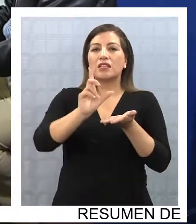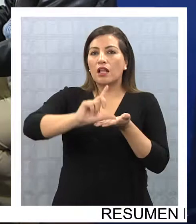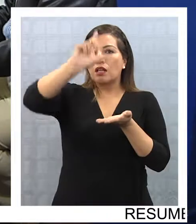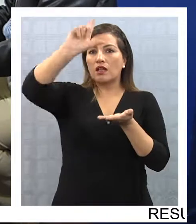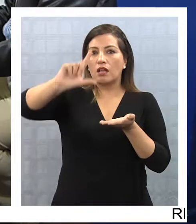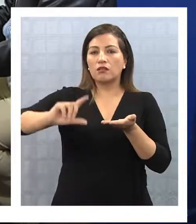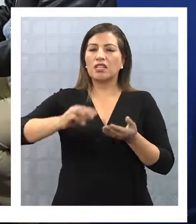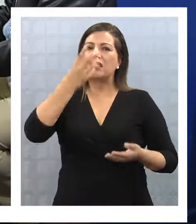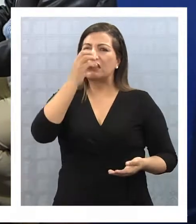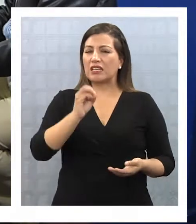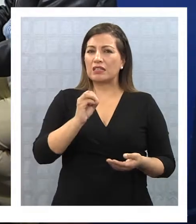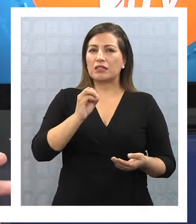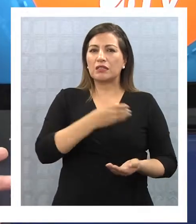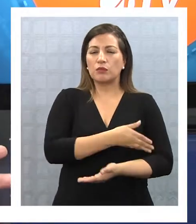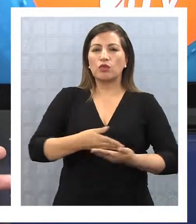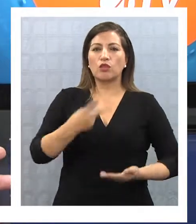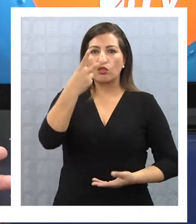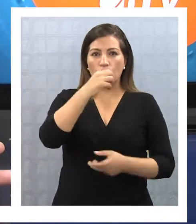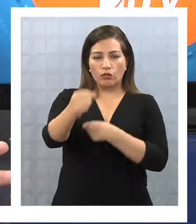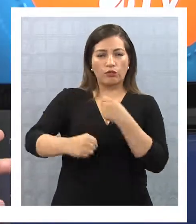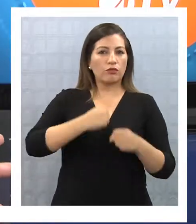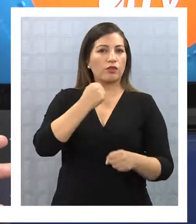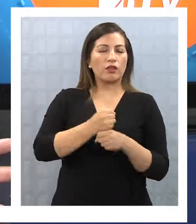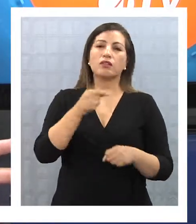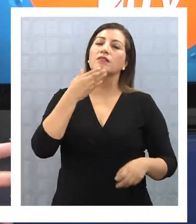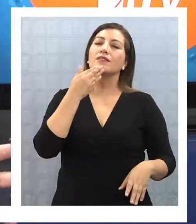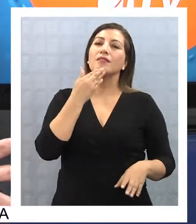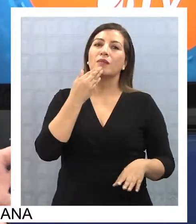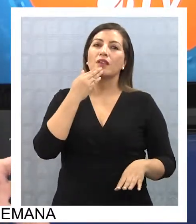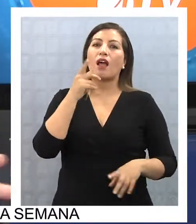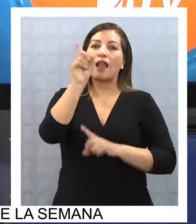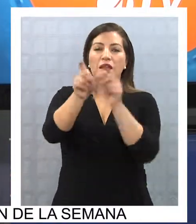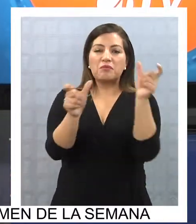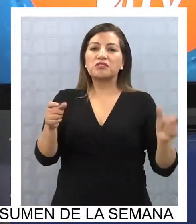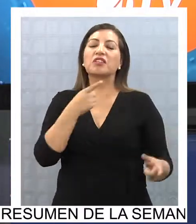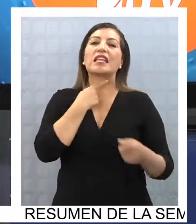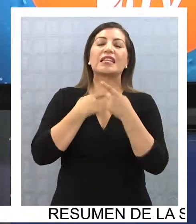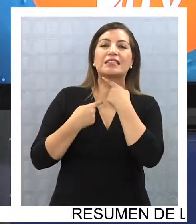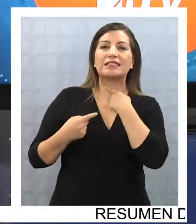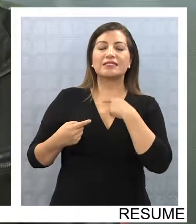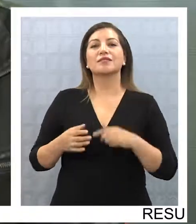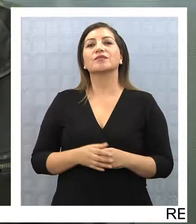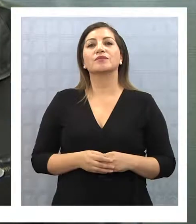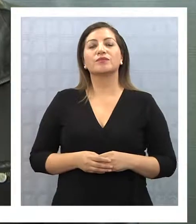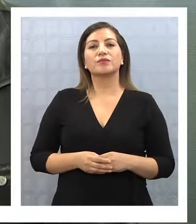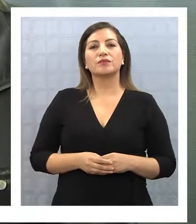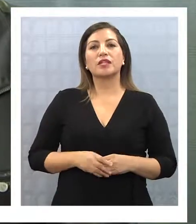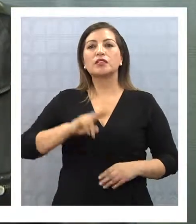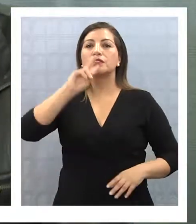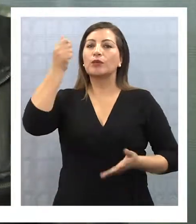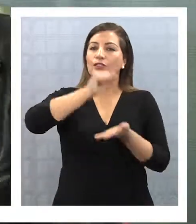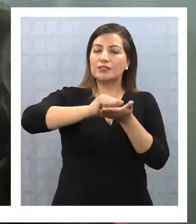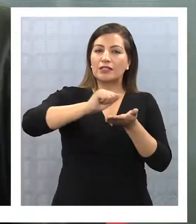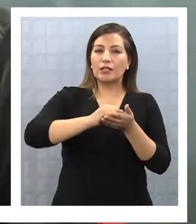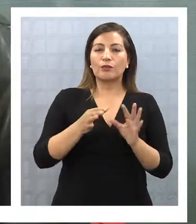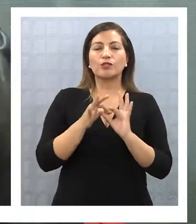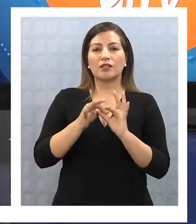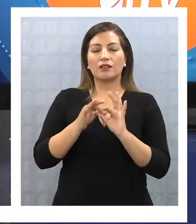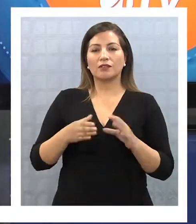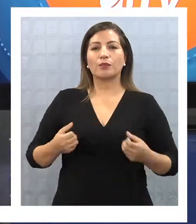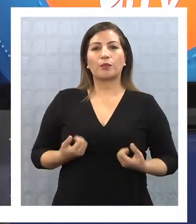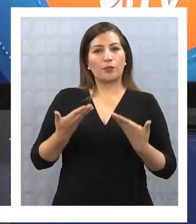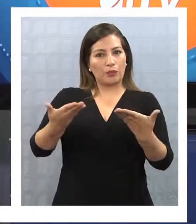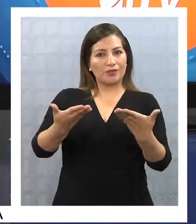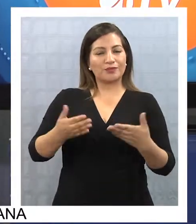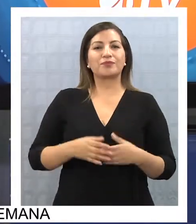millones a 2 años para la gestión de residuos en ese lugar que tiene tanto interés patrimonial y turístico. Bueno, subsecretario, muchas gracias por acompañarnos. Gracias